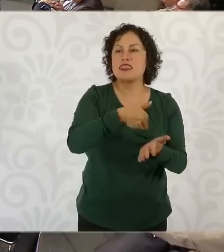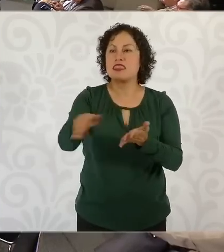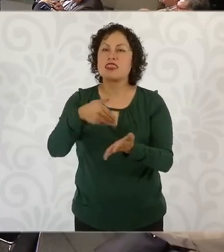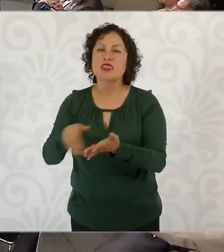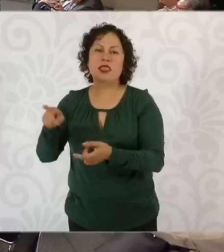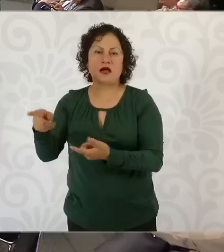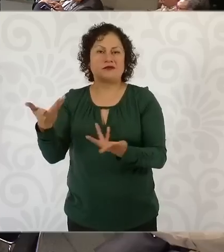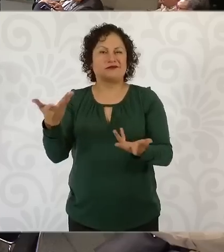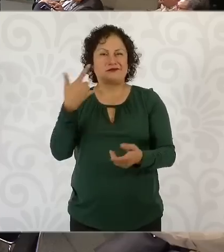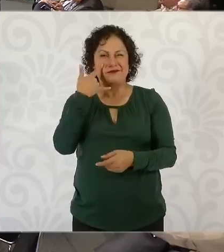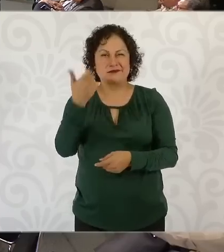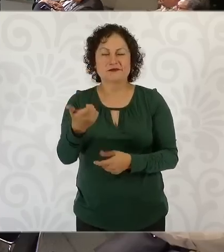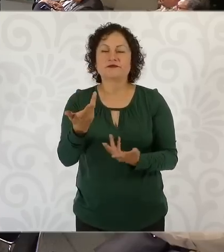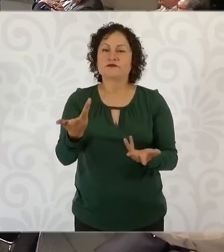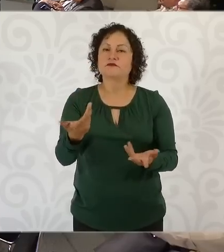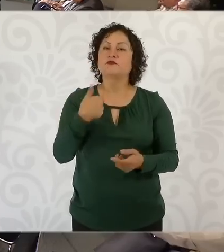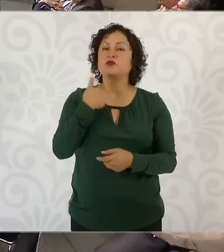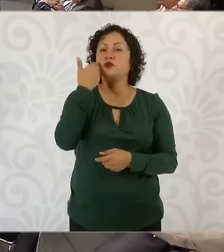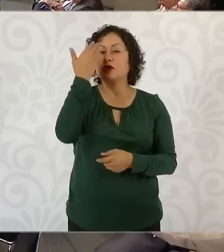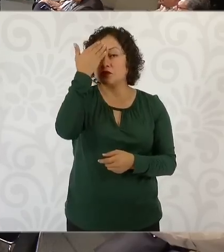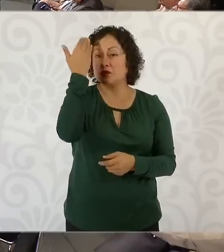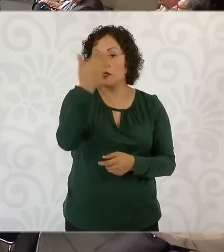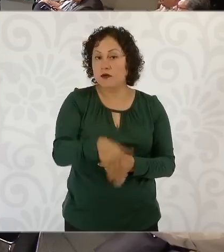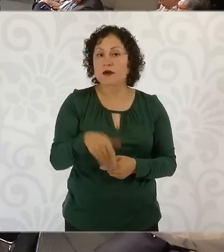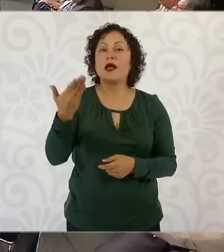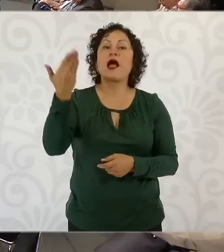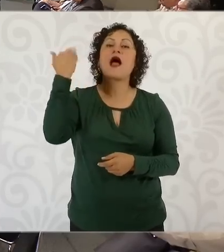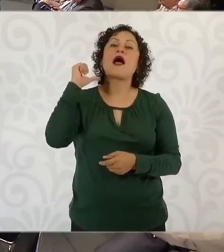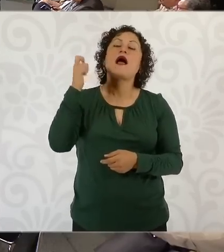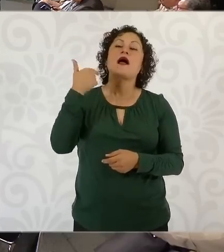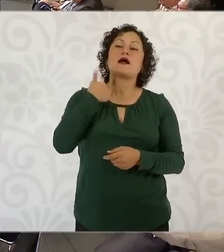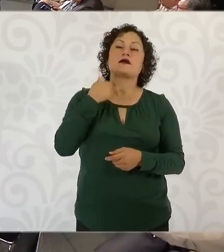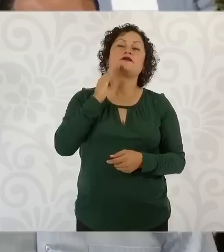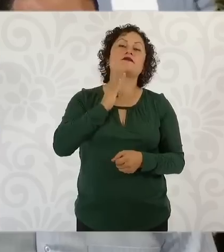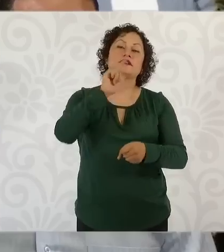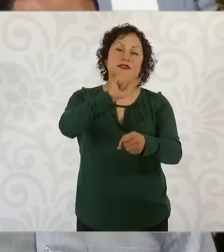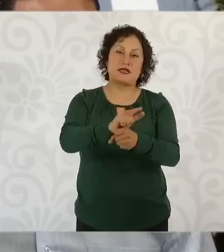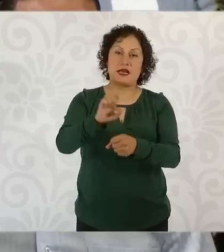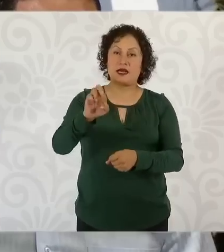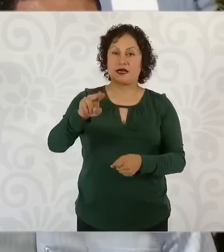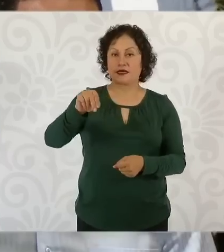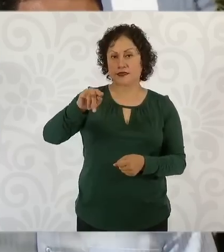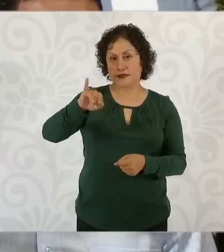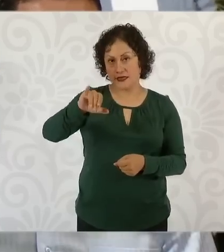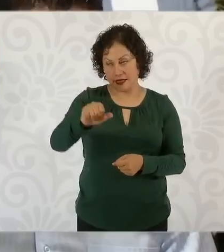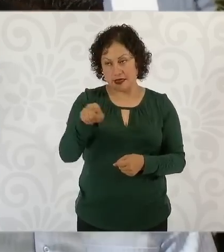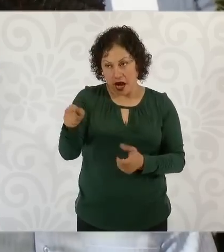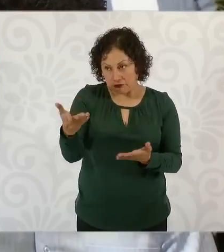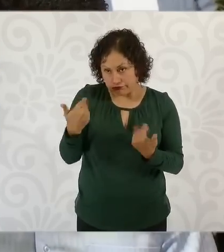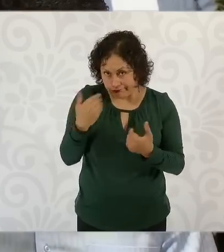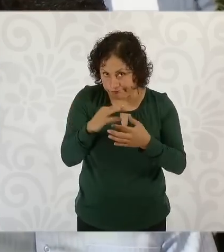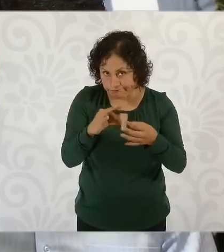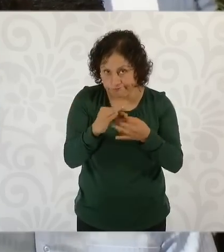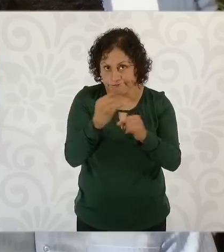bueno, en algún momento también si la entonces fiscal Ernestina pues nos pudiera decir si hubo algún señalamiento, si